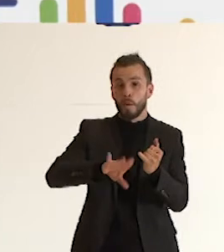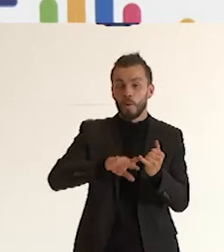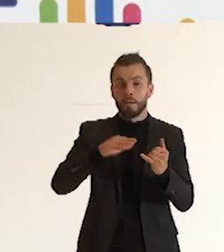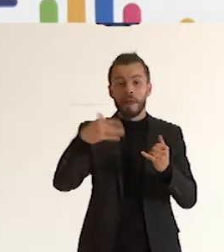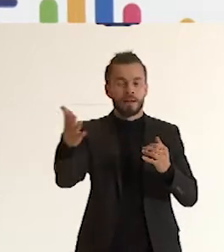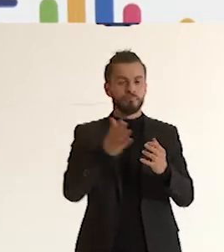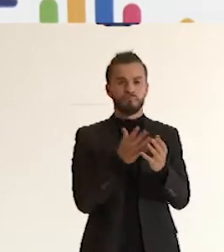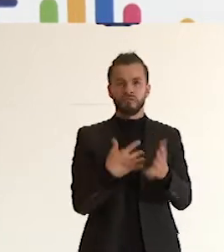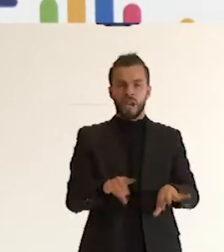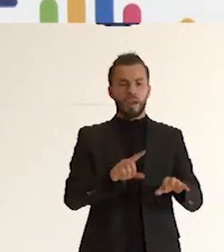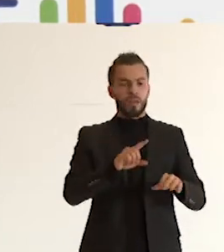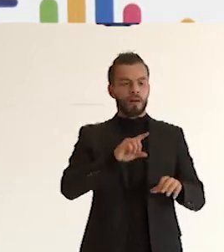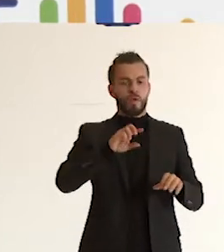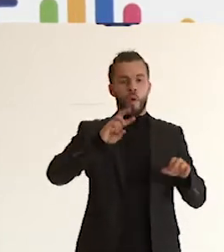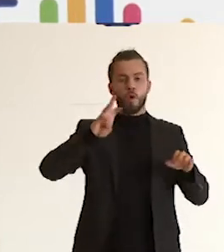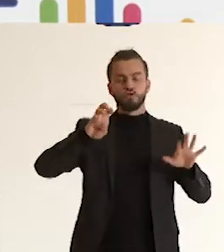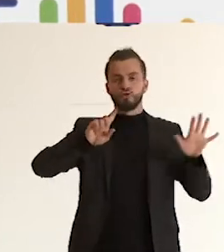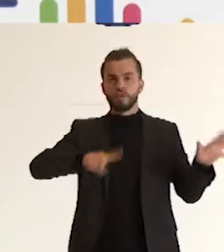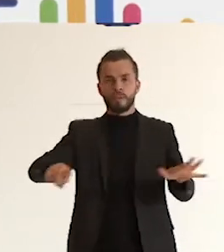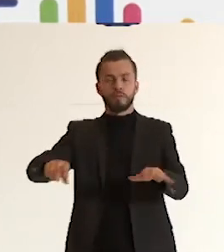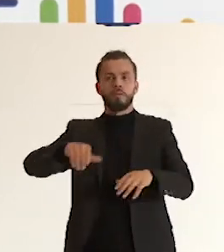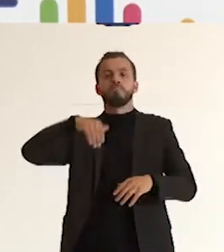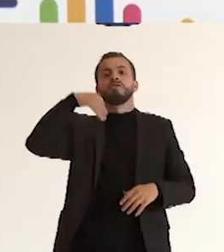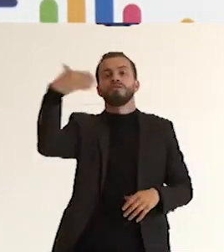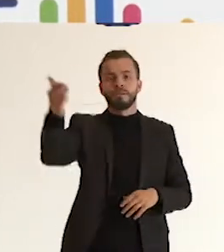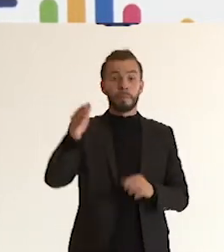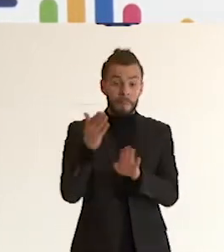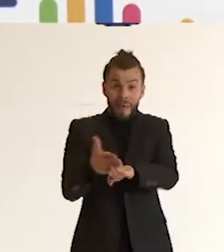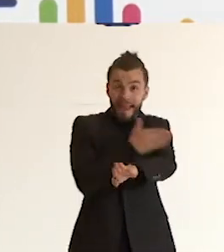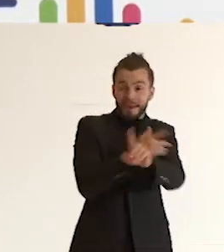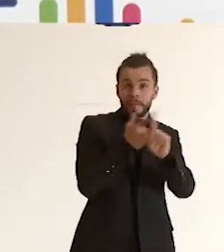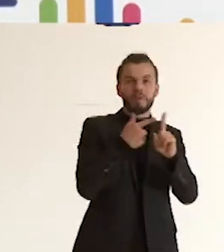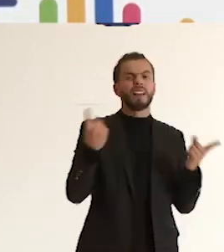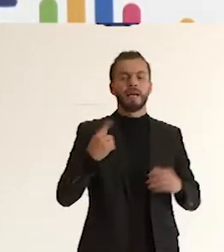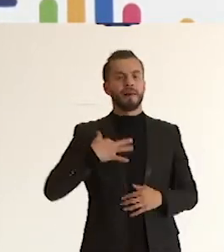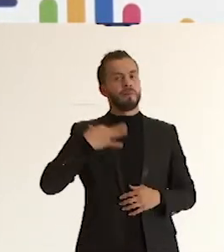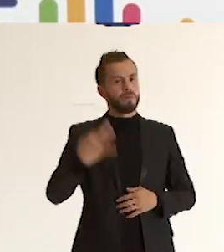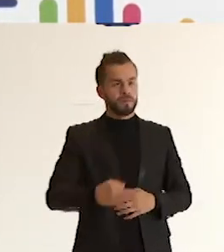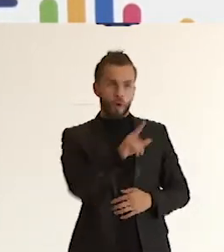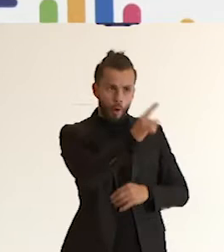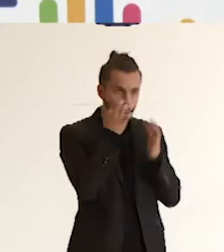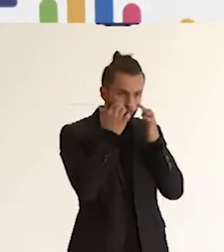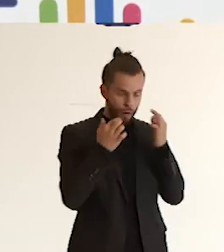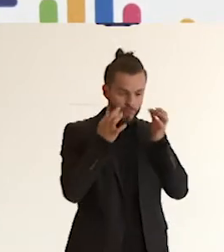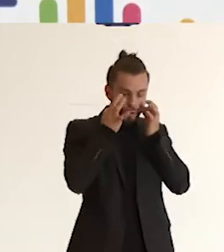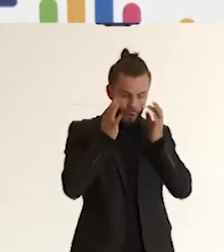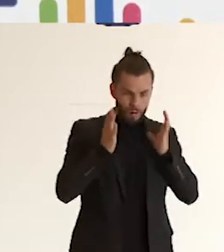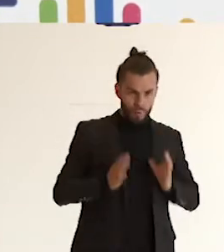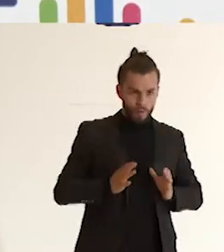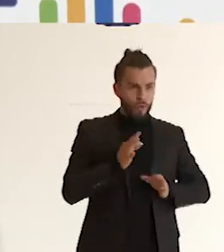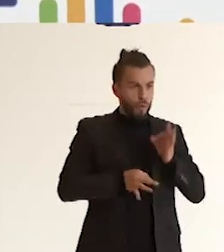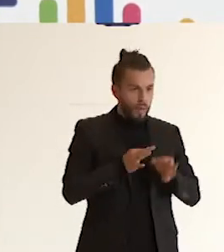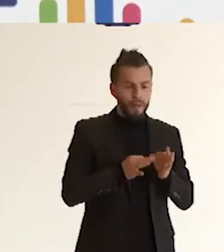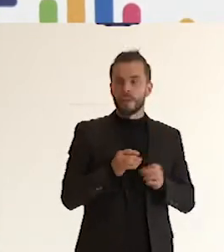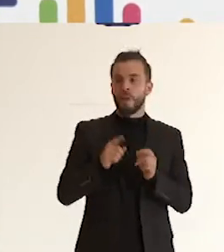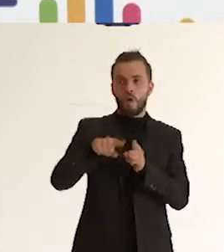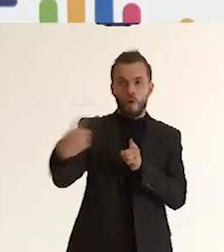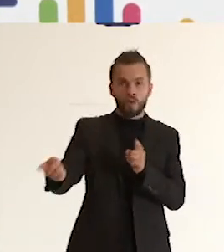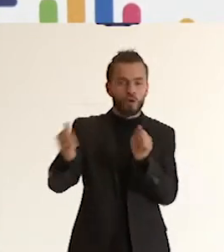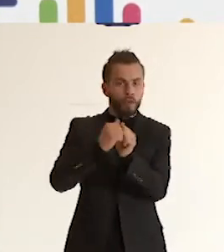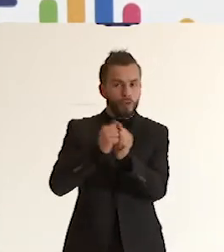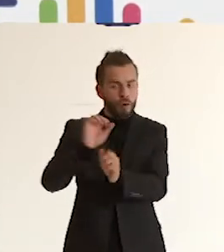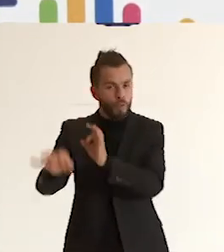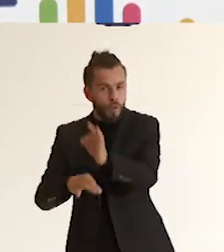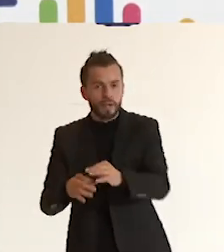niveles el ámbito personal el conocimiento de sí mismo el cuidado de sí mismo el cuidado de los otros y el compromiso ciudadano